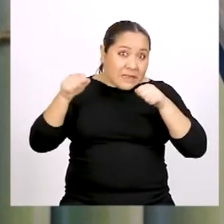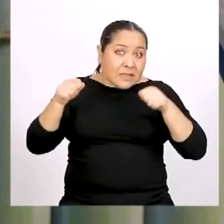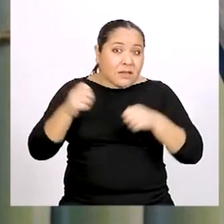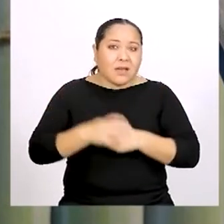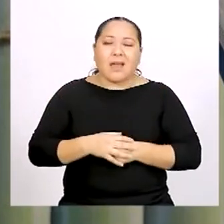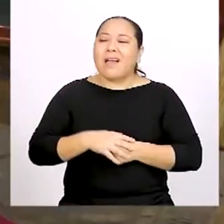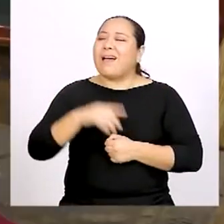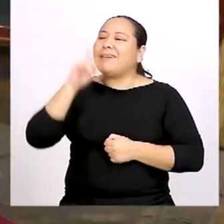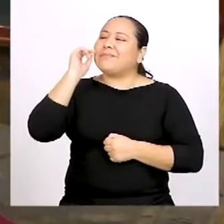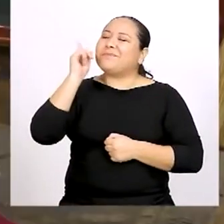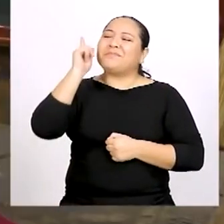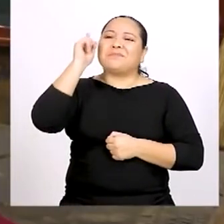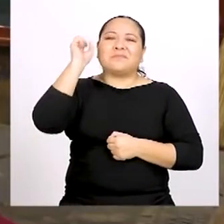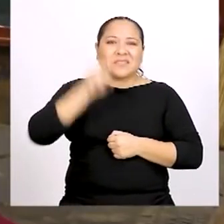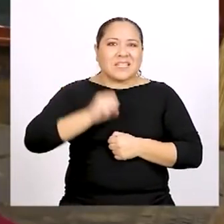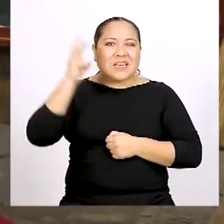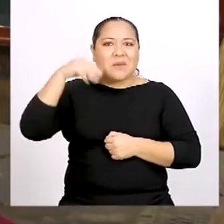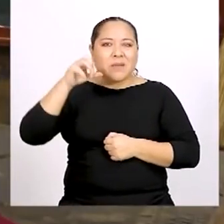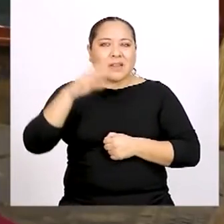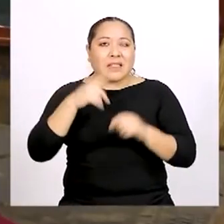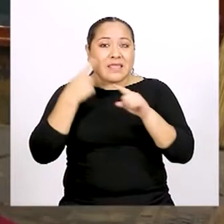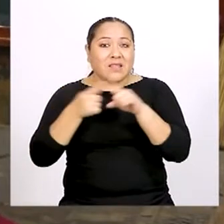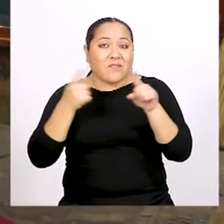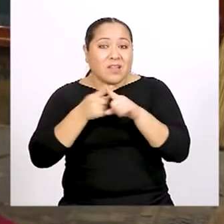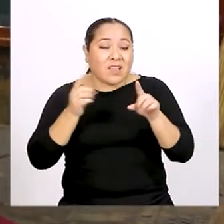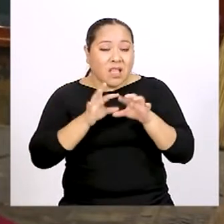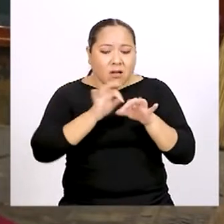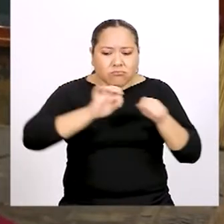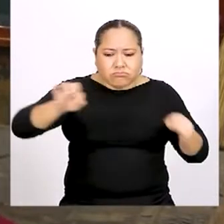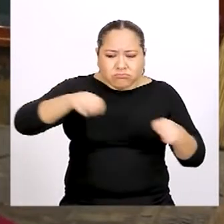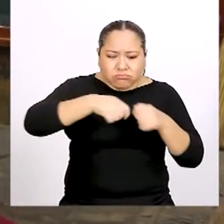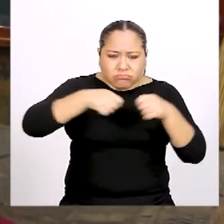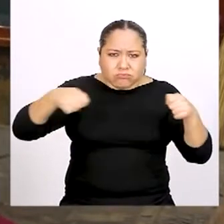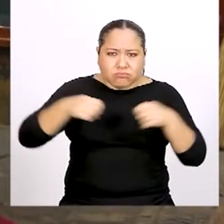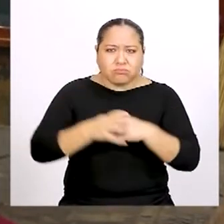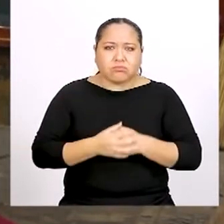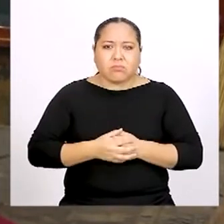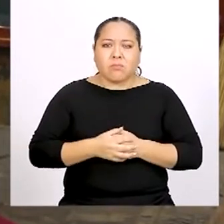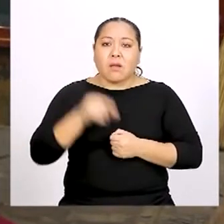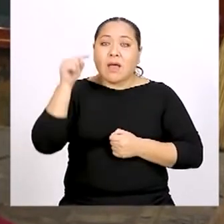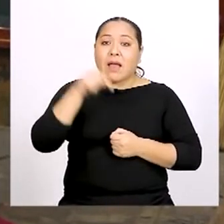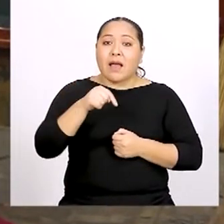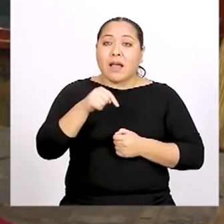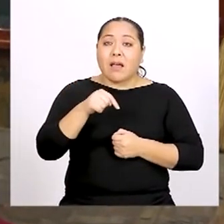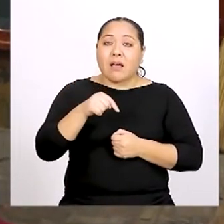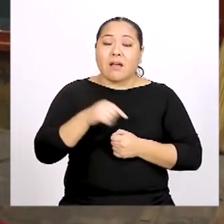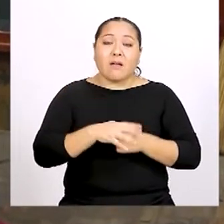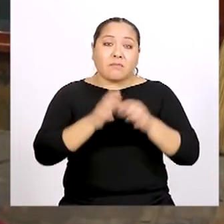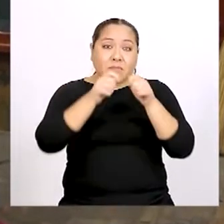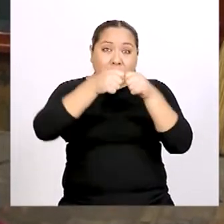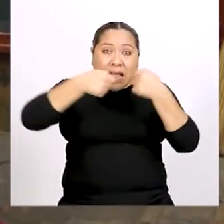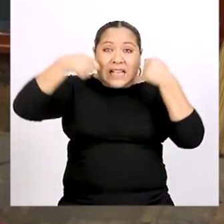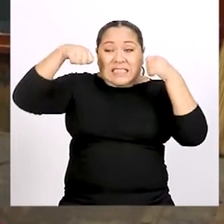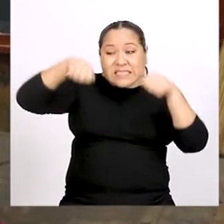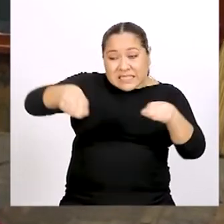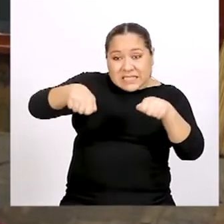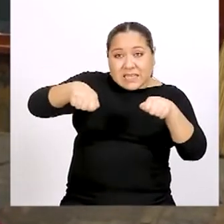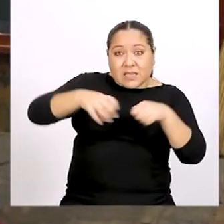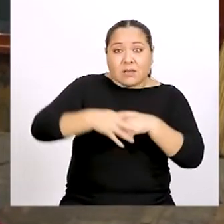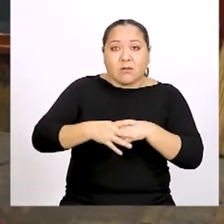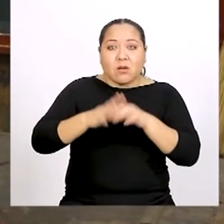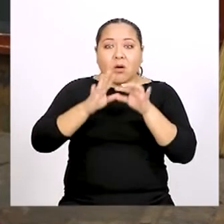soguilla. ¡Claro, Martina! Hay diferentes tipos de cintas para pegar. Mira, aquí tengo